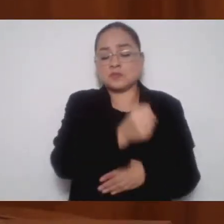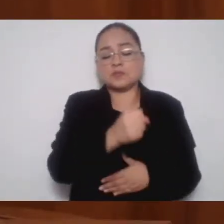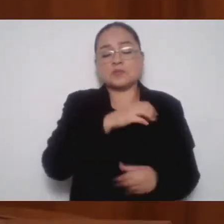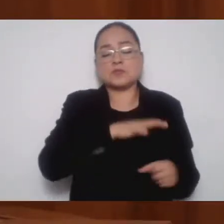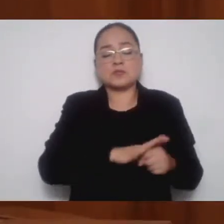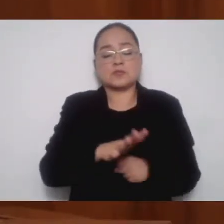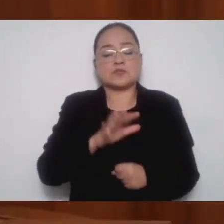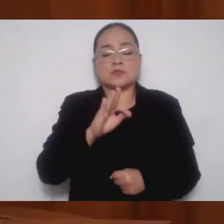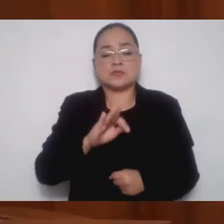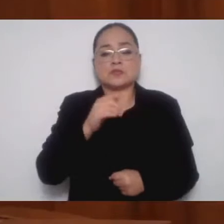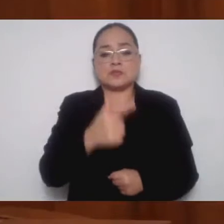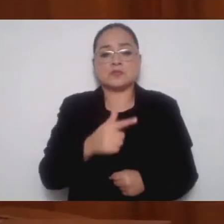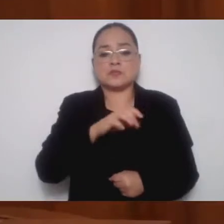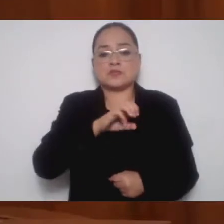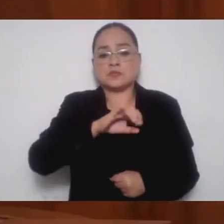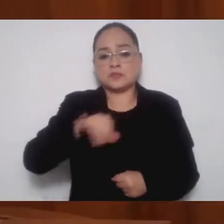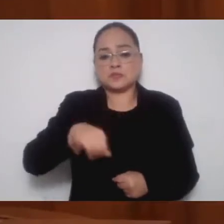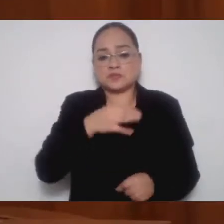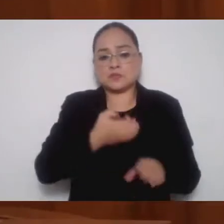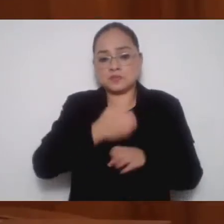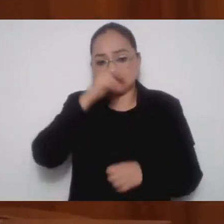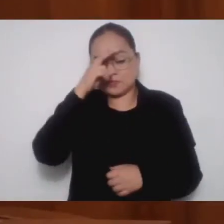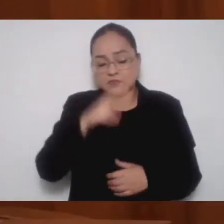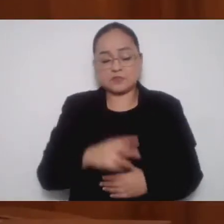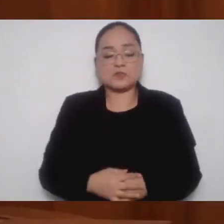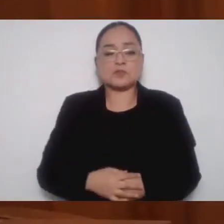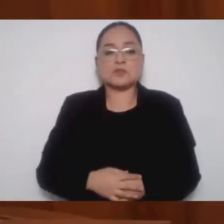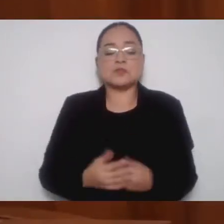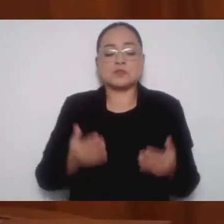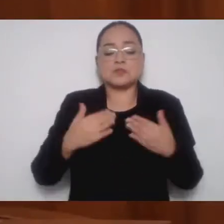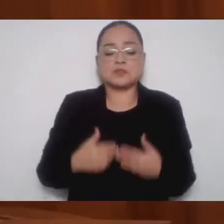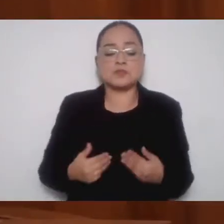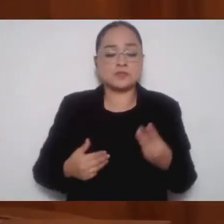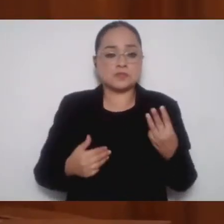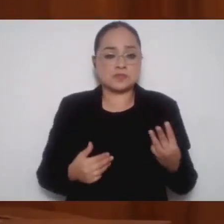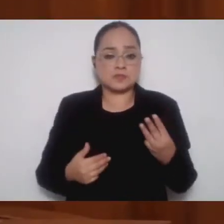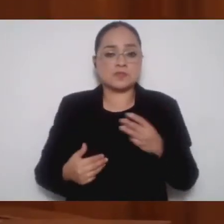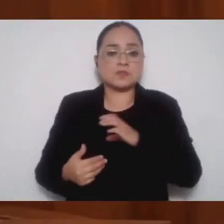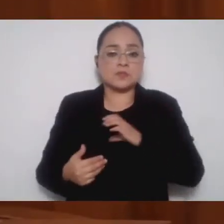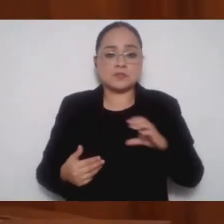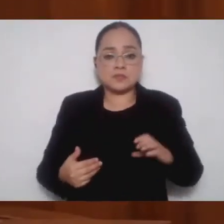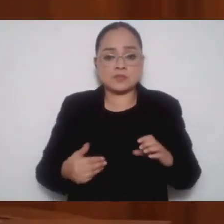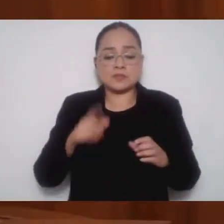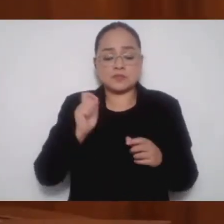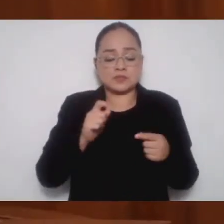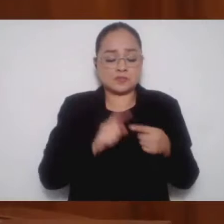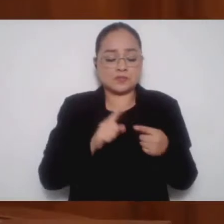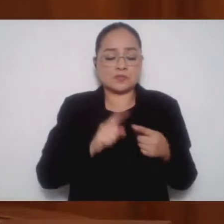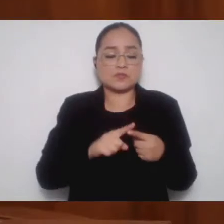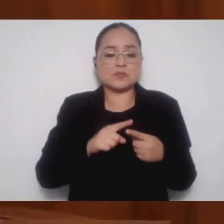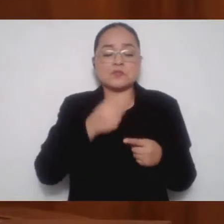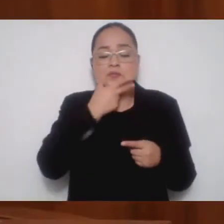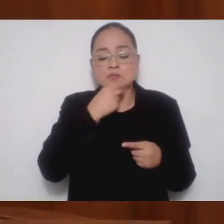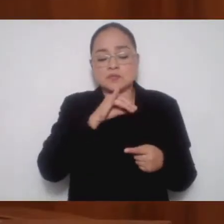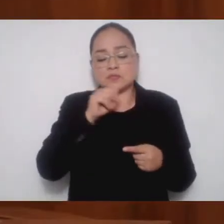justicia del Estado de México. La terna formulada se integra por ciudadano José